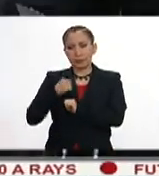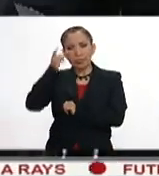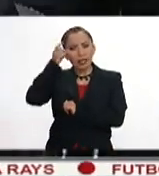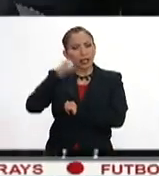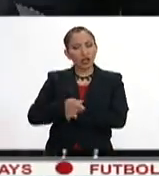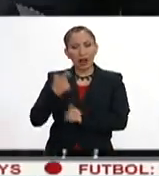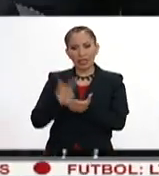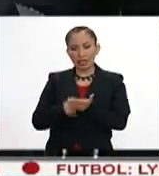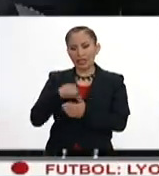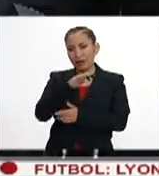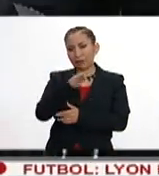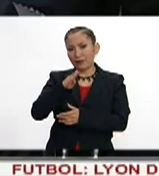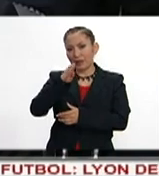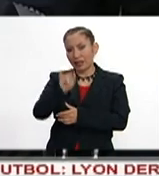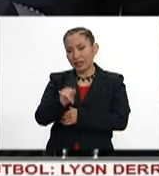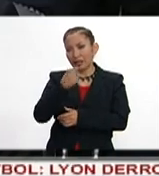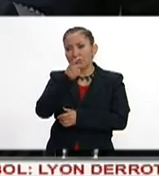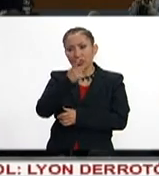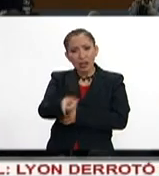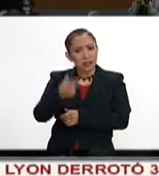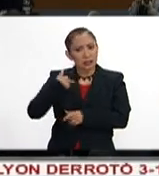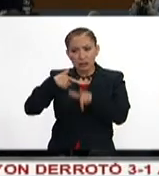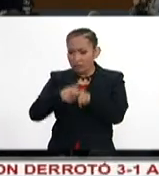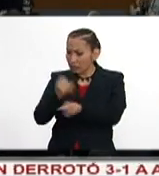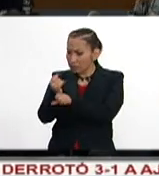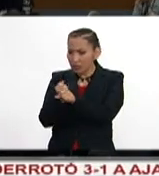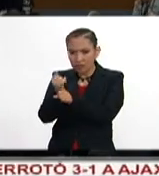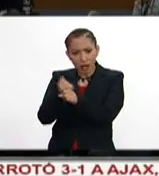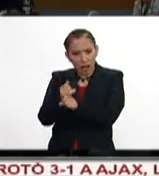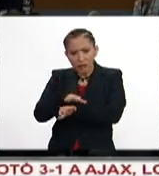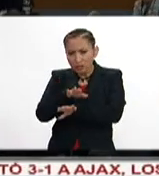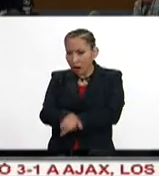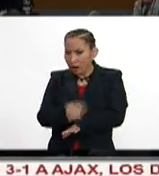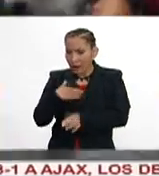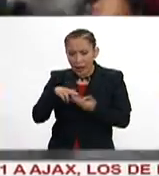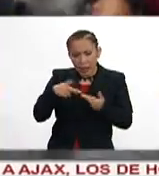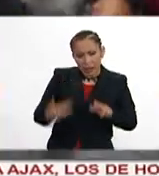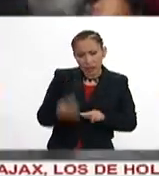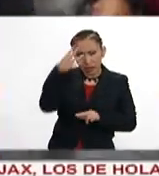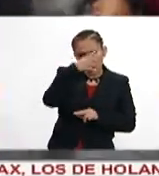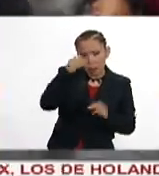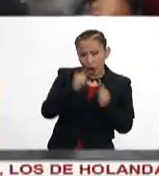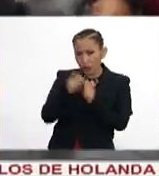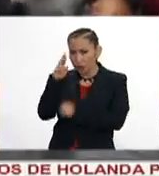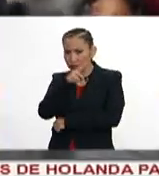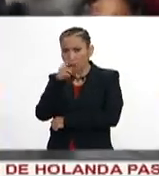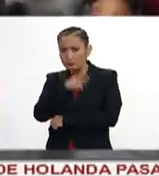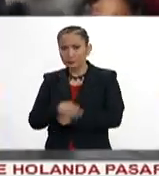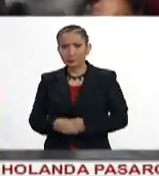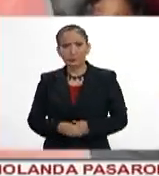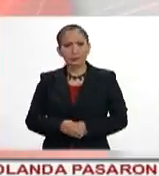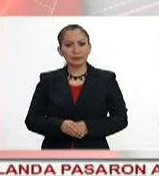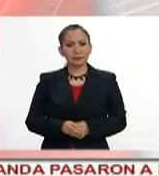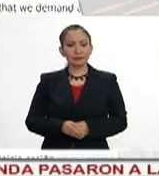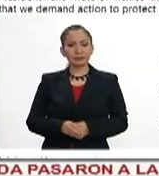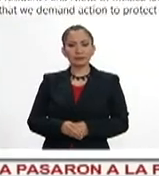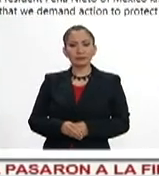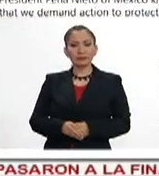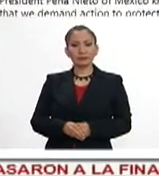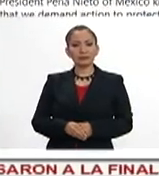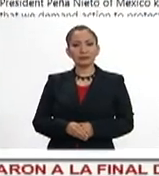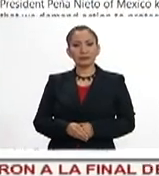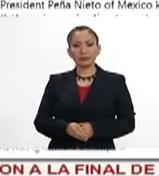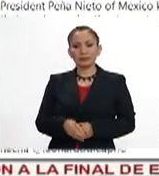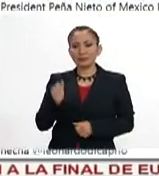del FBI, Andrew McCabe, aseguró que seguirán con las investigaciones sobre los lazos de Donald Trump con Rusia.